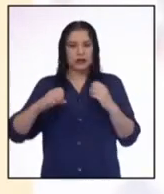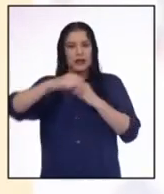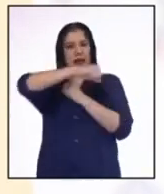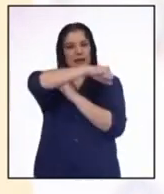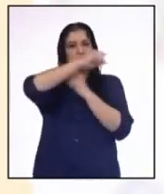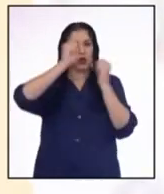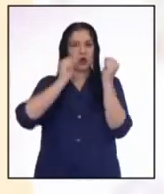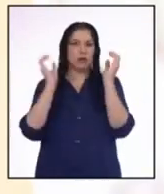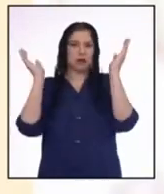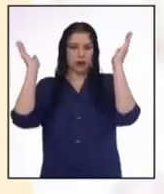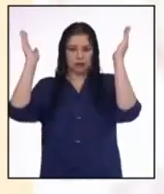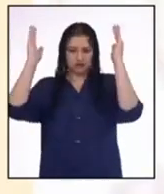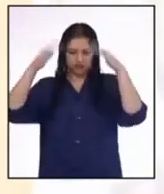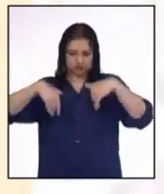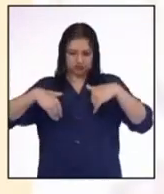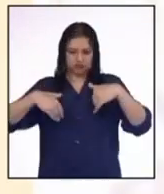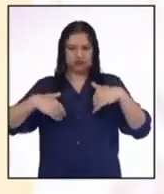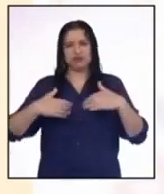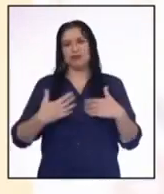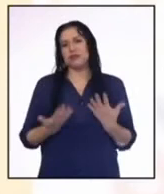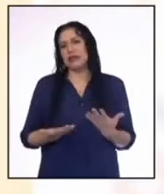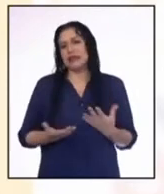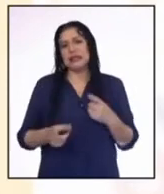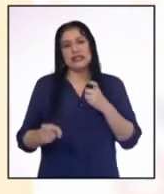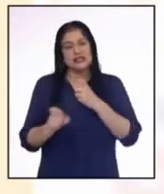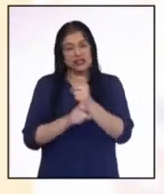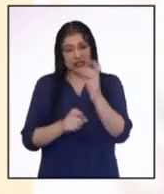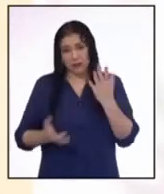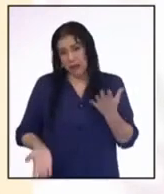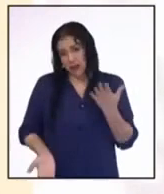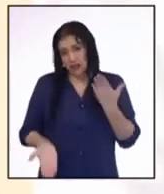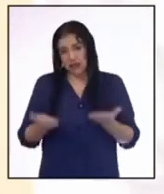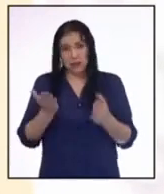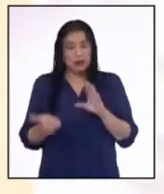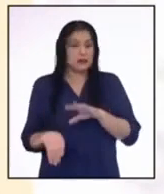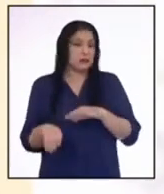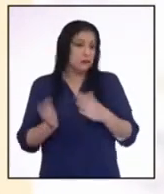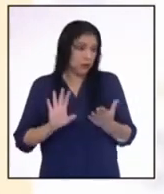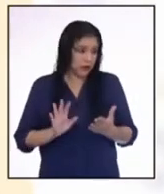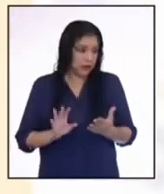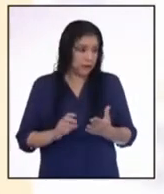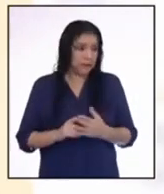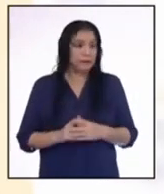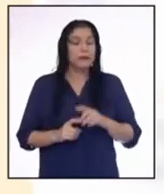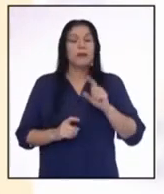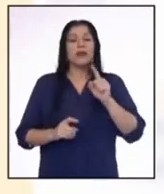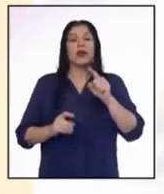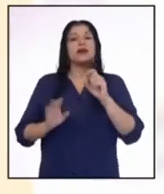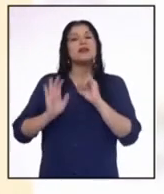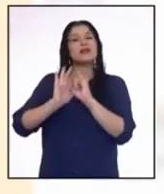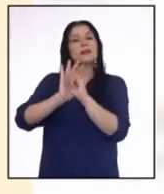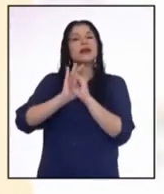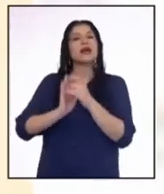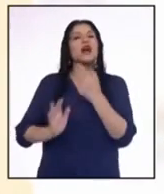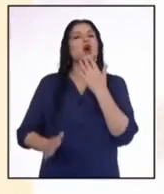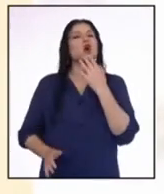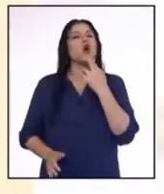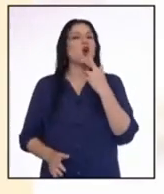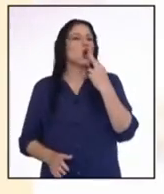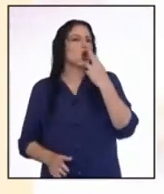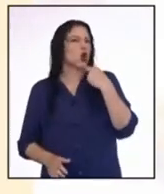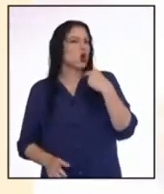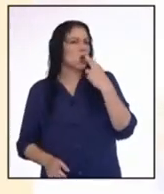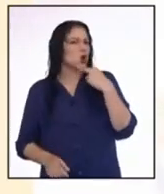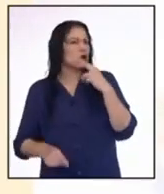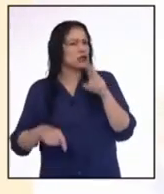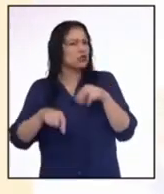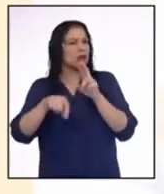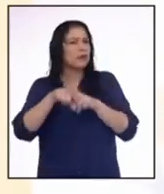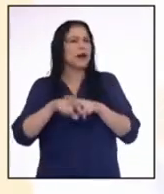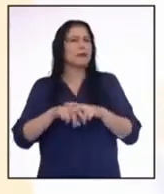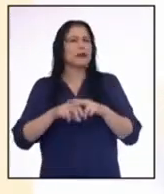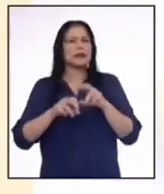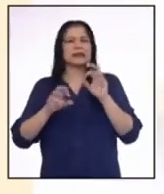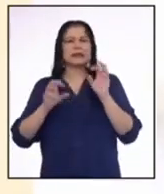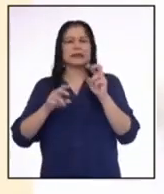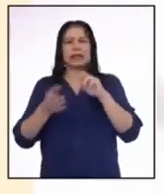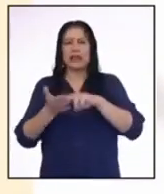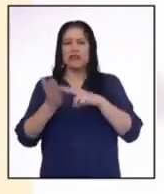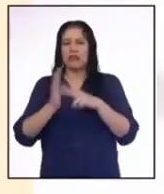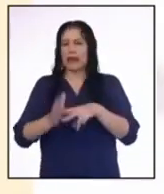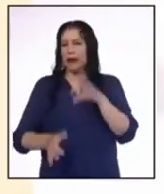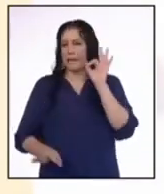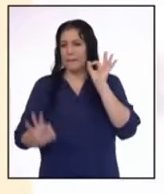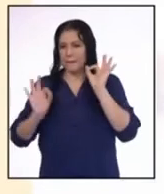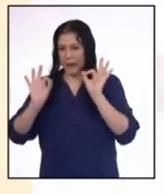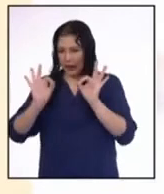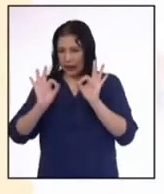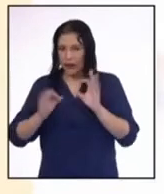o techos se rompan y también terminen haciéndonos daño o causando la muerte. Estas imágenes están en color rojo, que es convencional para peligro. Profesora, en